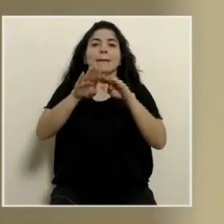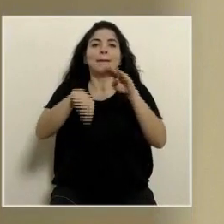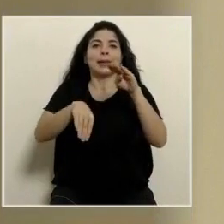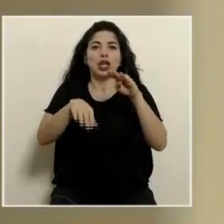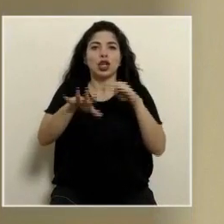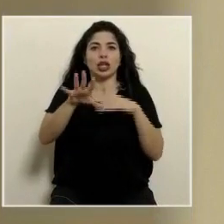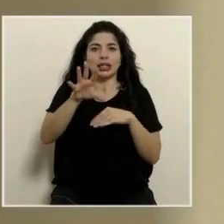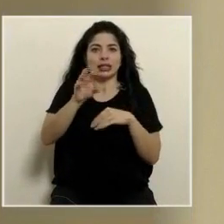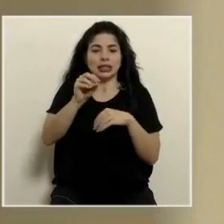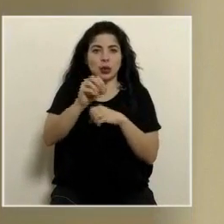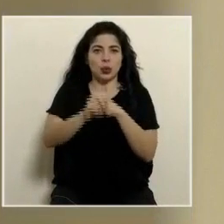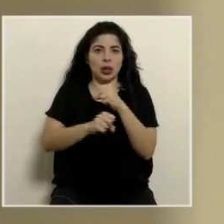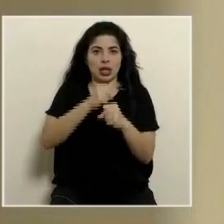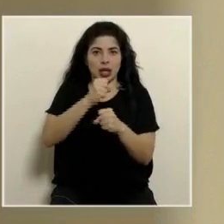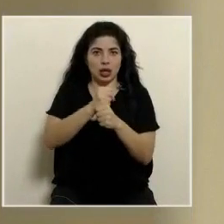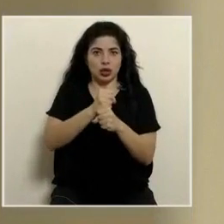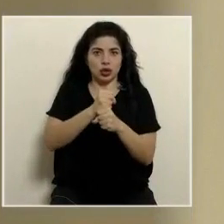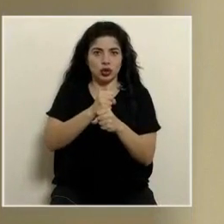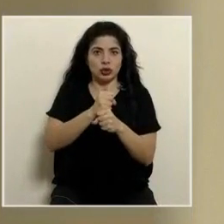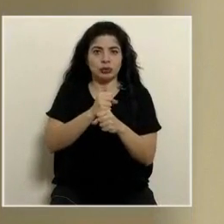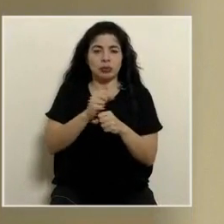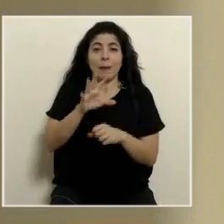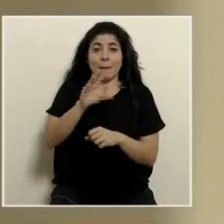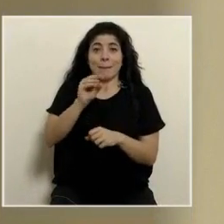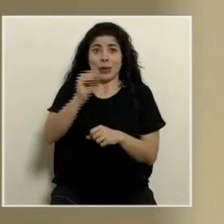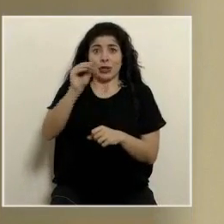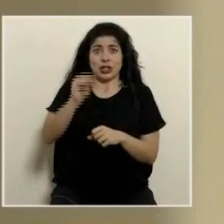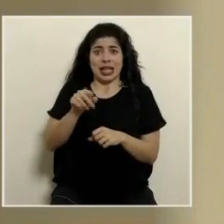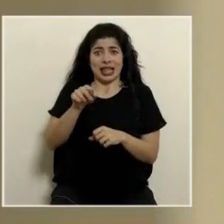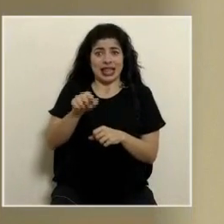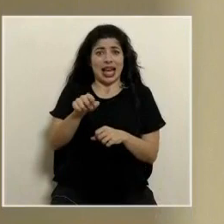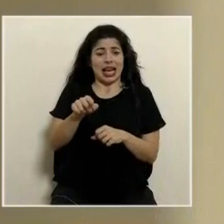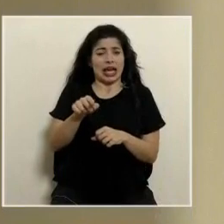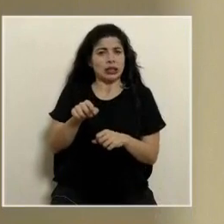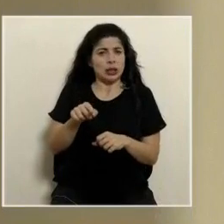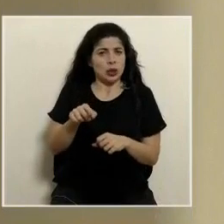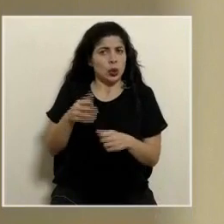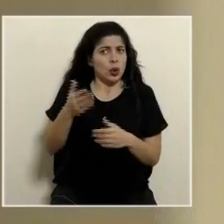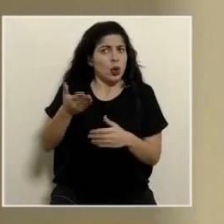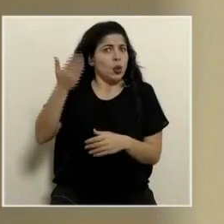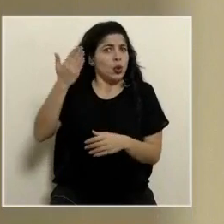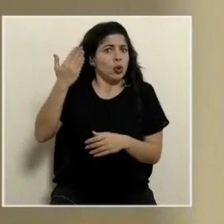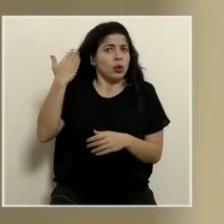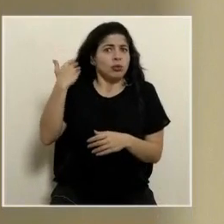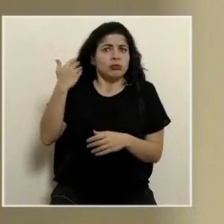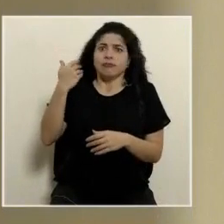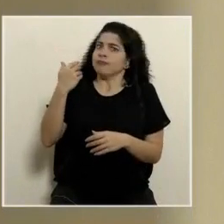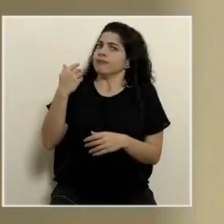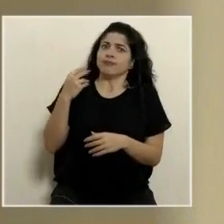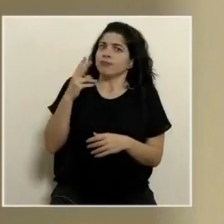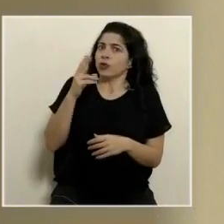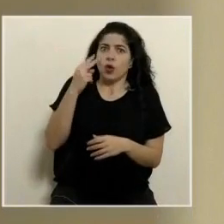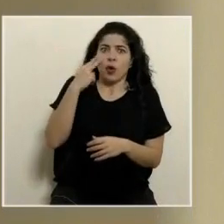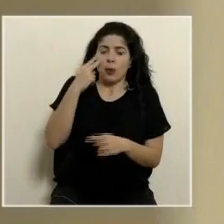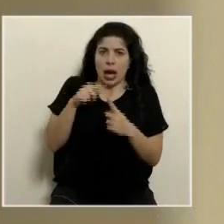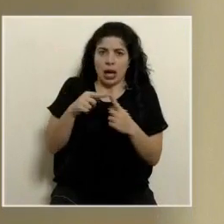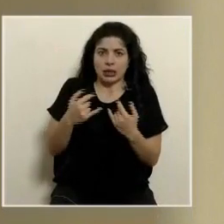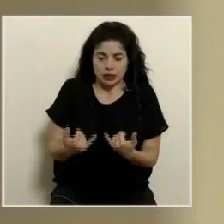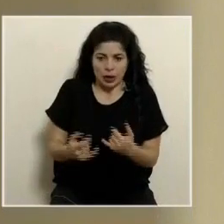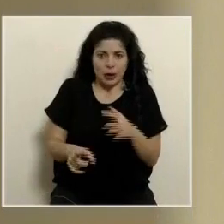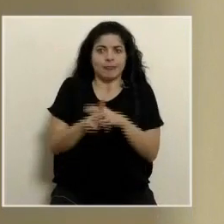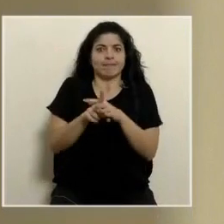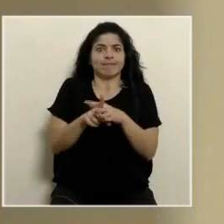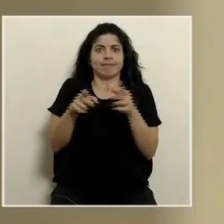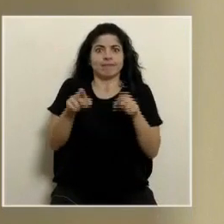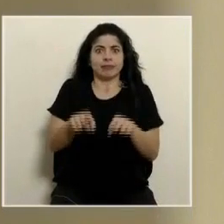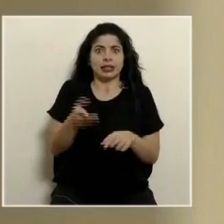de 50 años, porcentajes que no estábamos viendo en las olas anteriores.